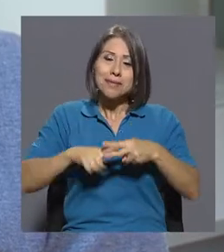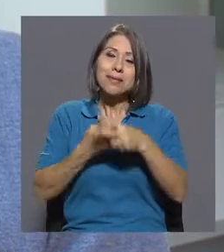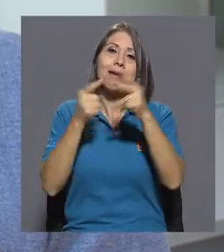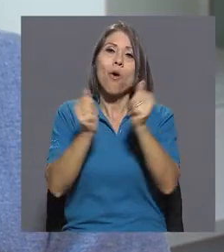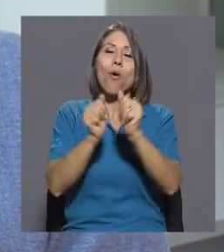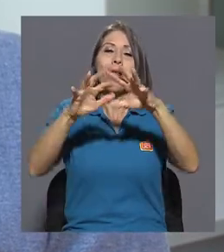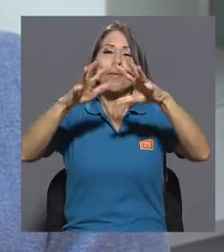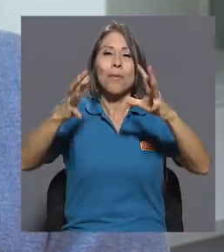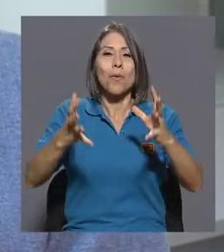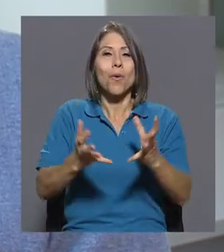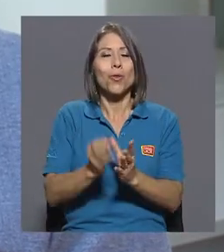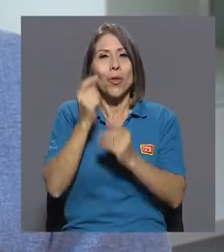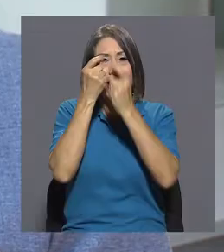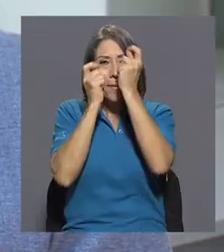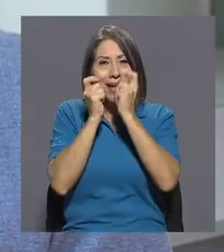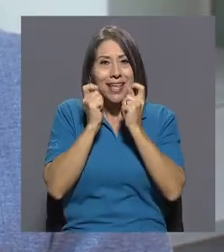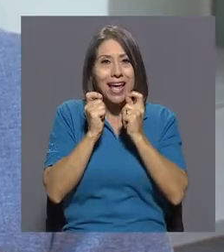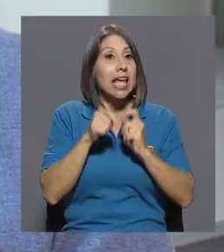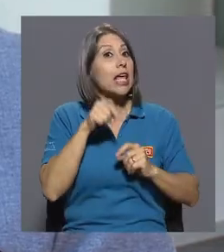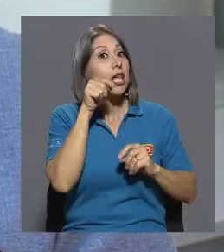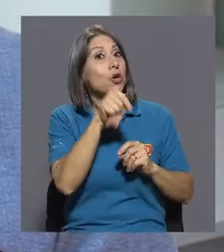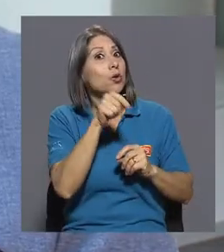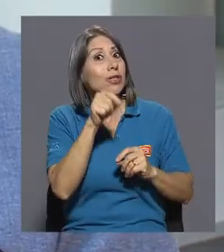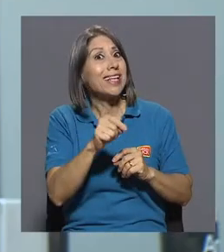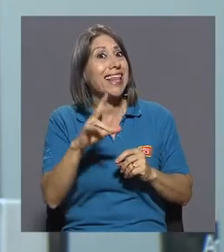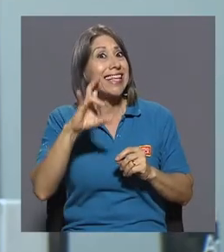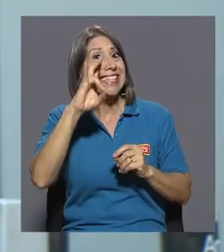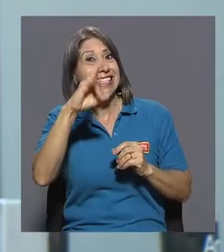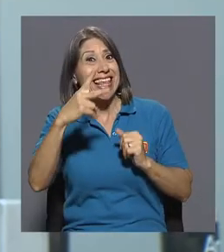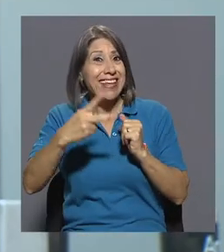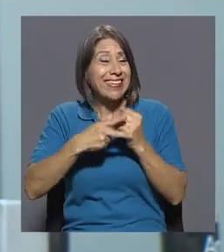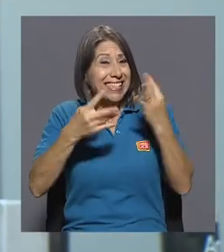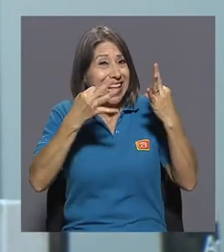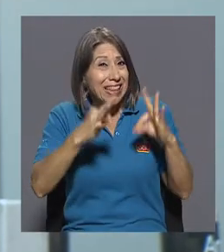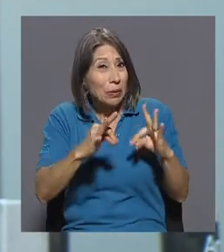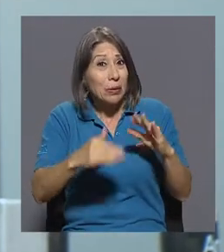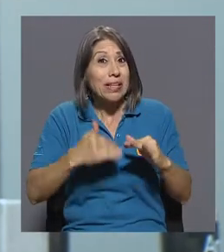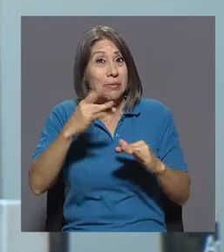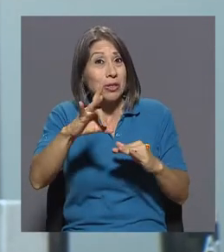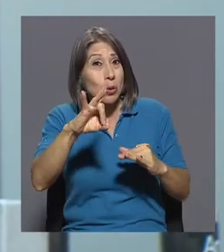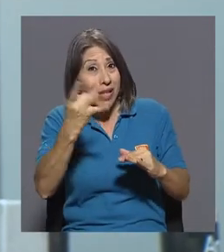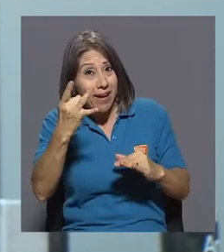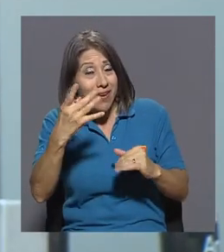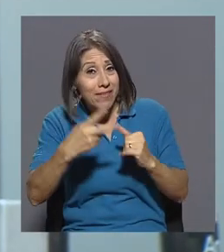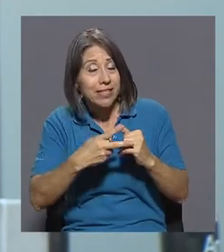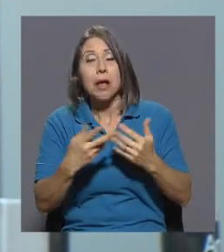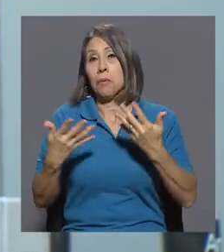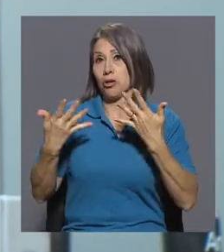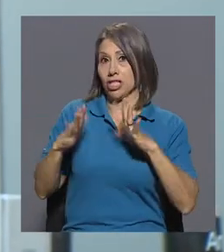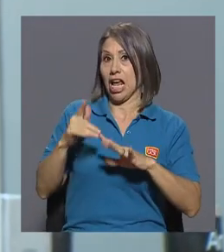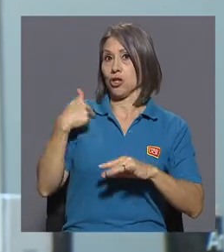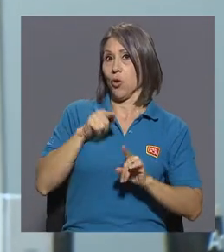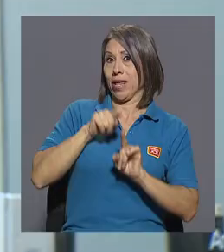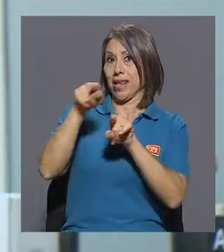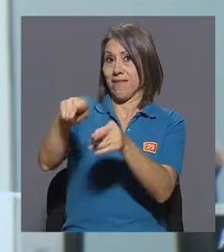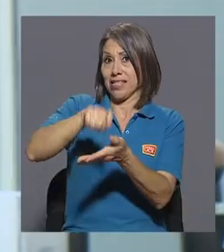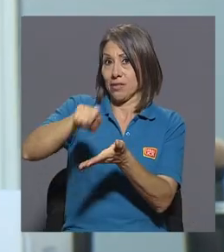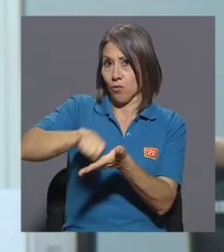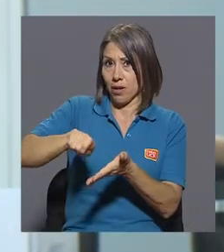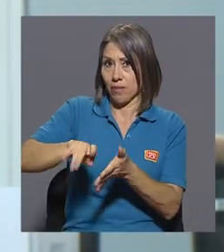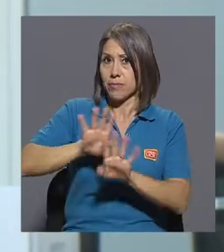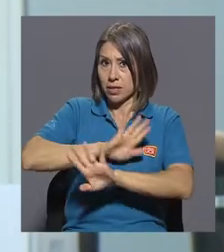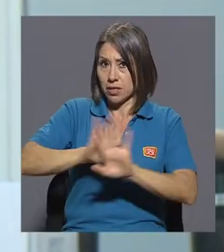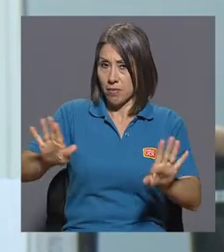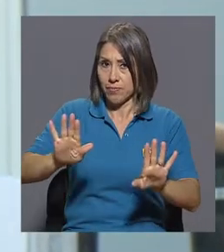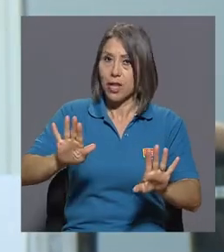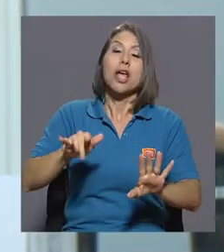¿y aplicaste 7 veces a la octava? Fue bueno, la ya ahí después de que me graduó de ahí, de que voy ahí, había una tiendita